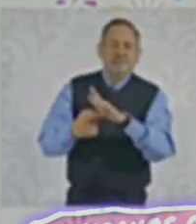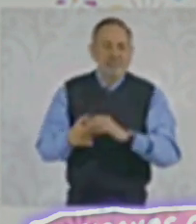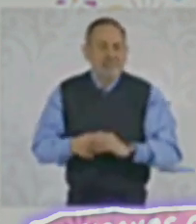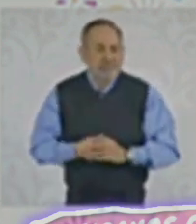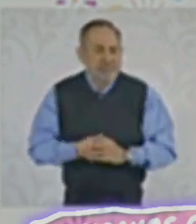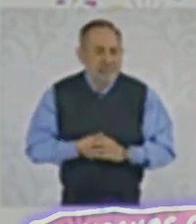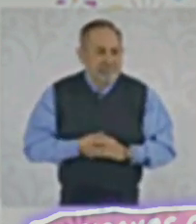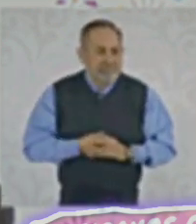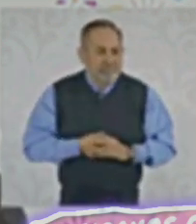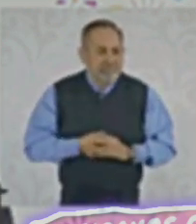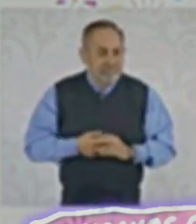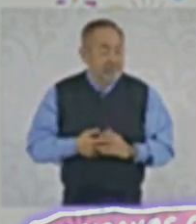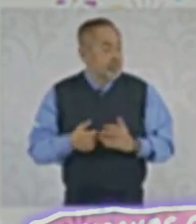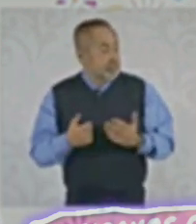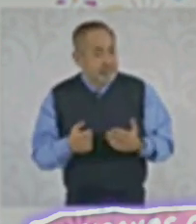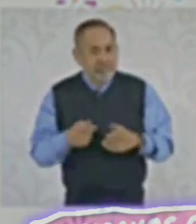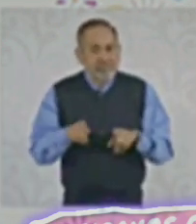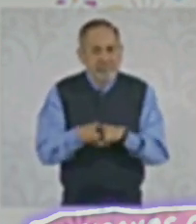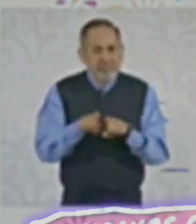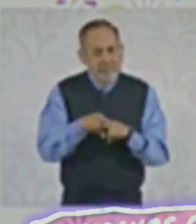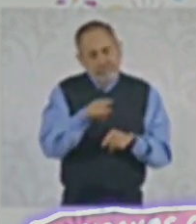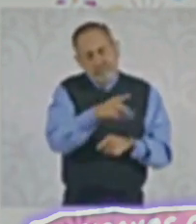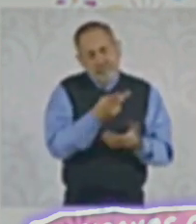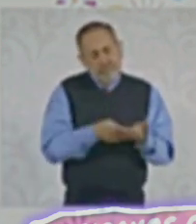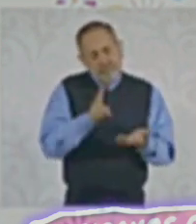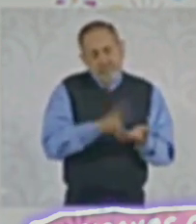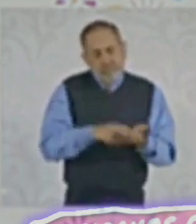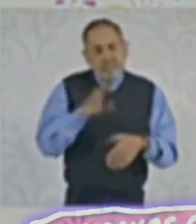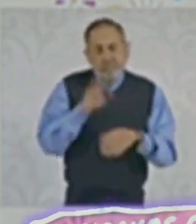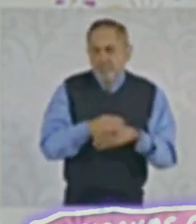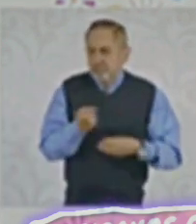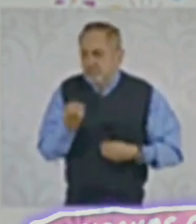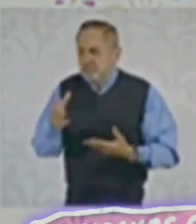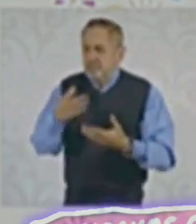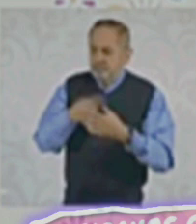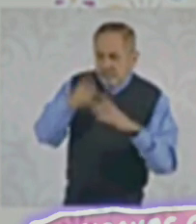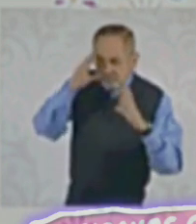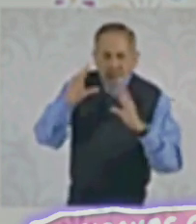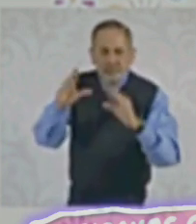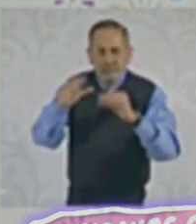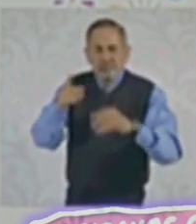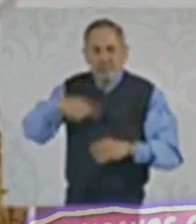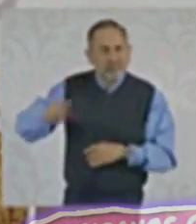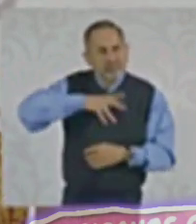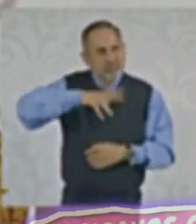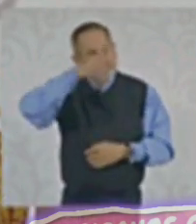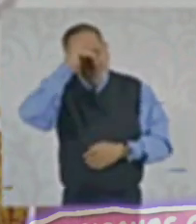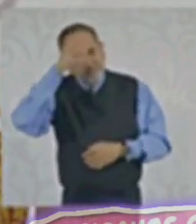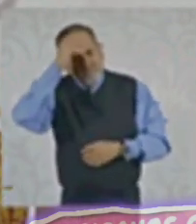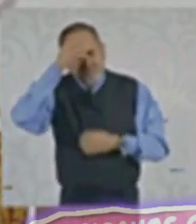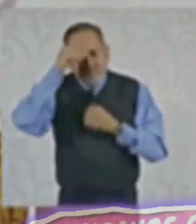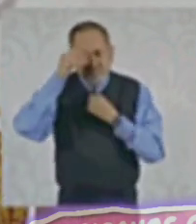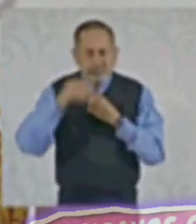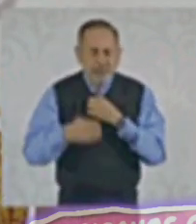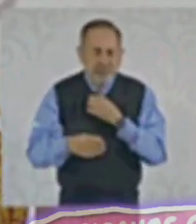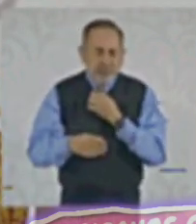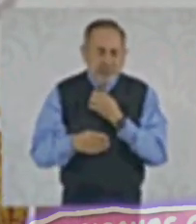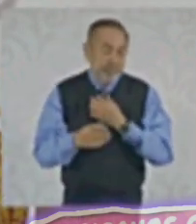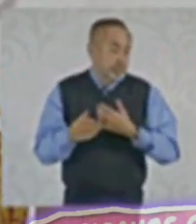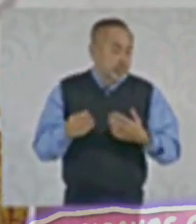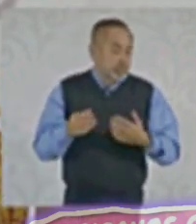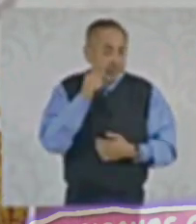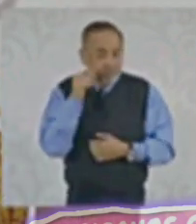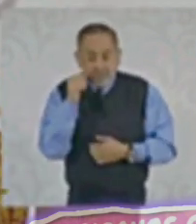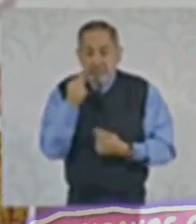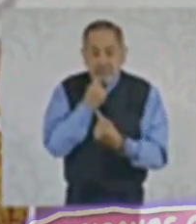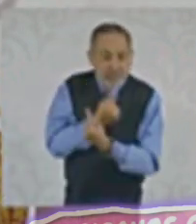Guardia, pues además hacen esta labor social para el pueblo de México. Entonces, que hayan estado